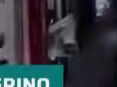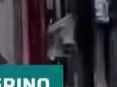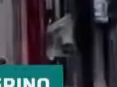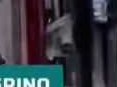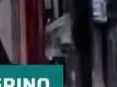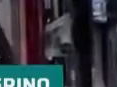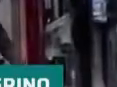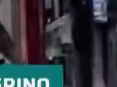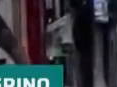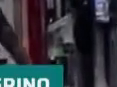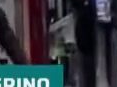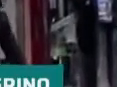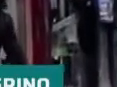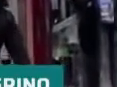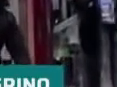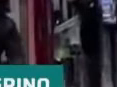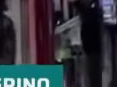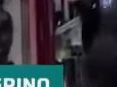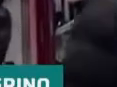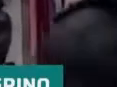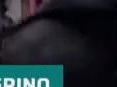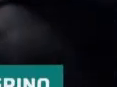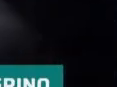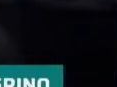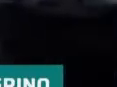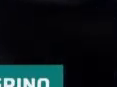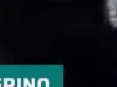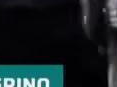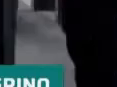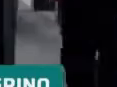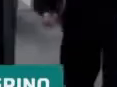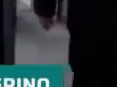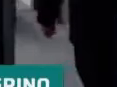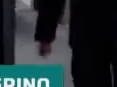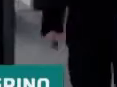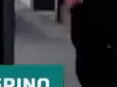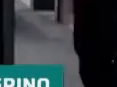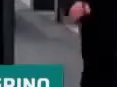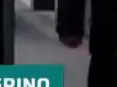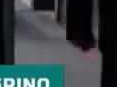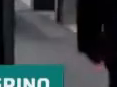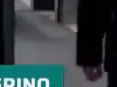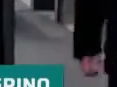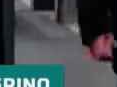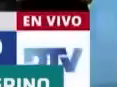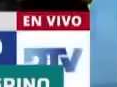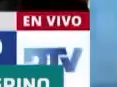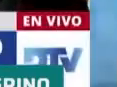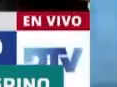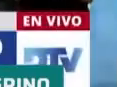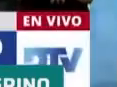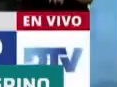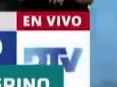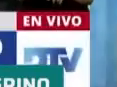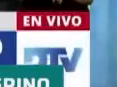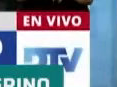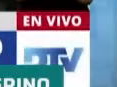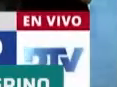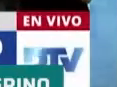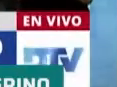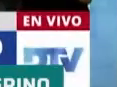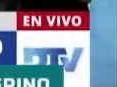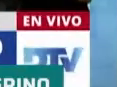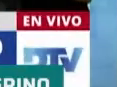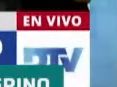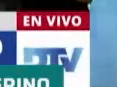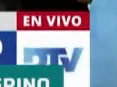se va a utilizar para vengar progresar otra cantidad para digamos reactivar la cuestión de la construcción en